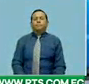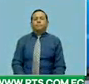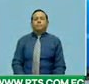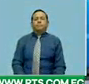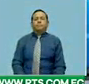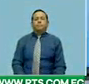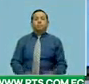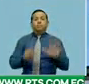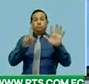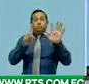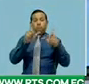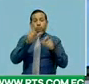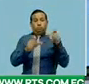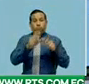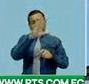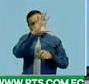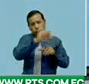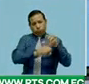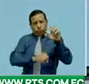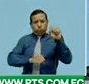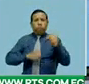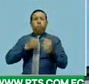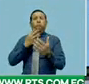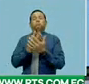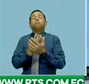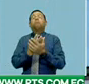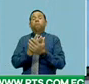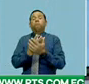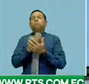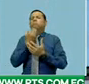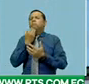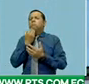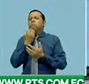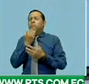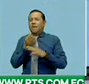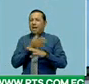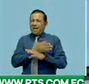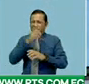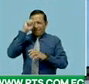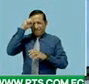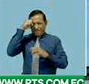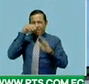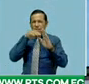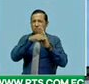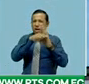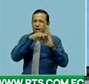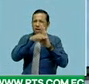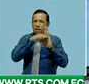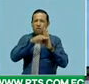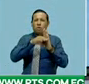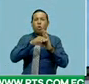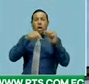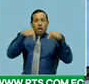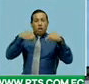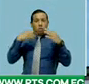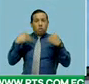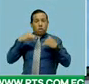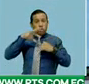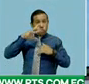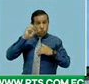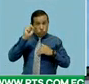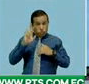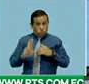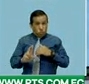Seis personas fueron detenidas en medio de las investigaciones por el robo a una agencia bancaria ocurrido en el sur de Guayaquil. Un